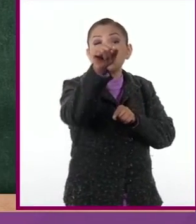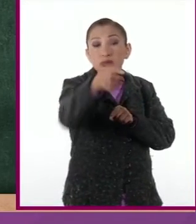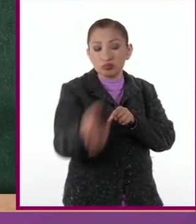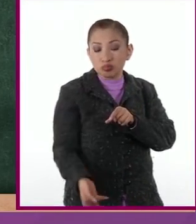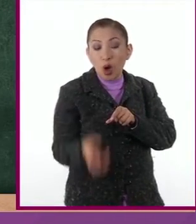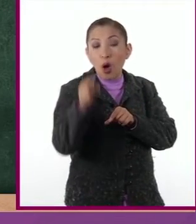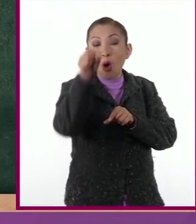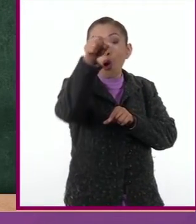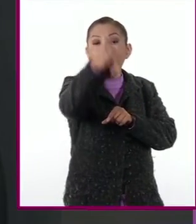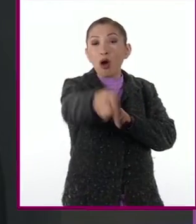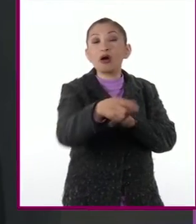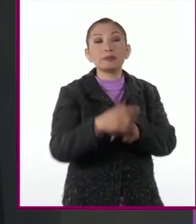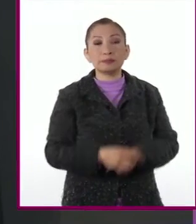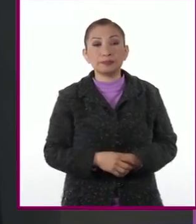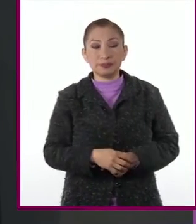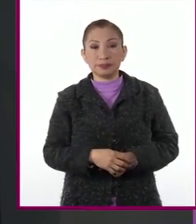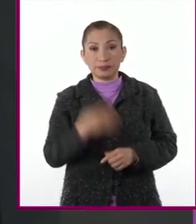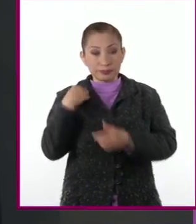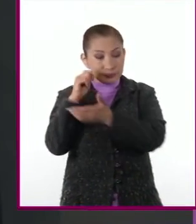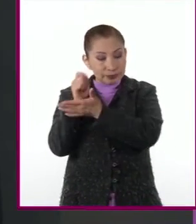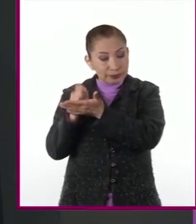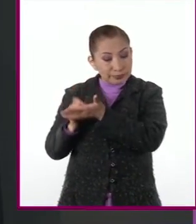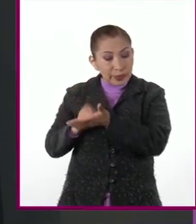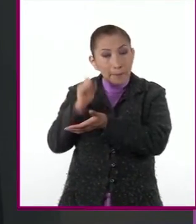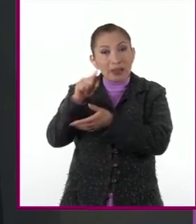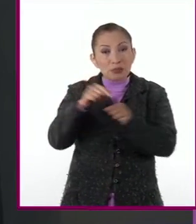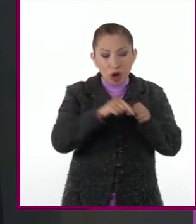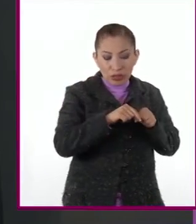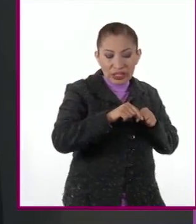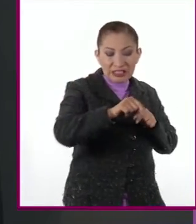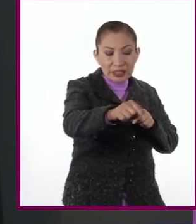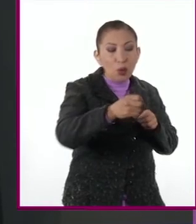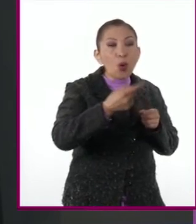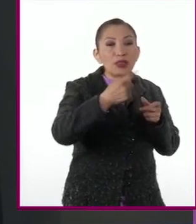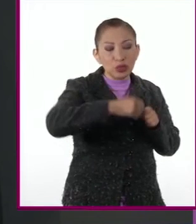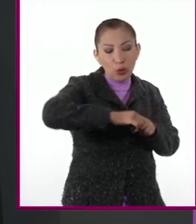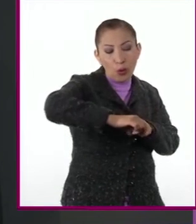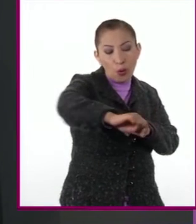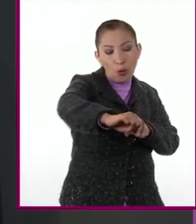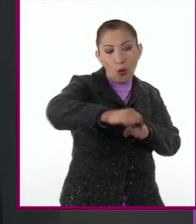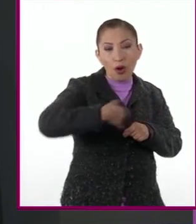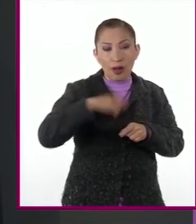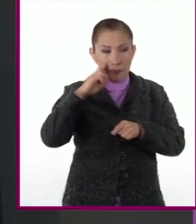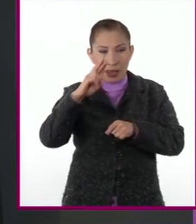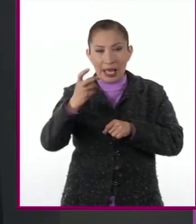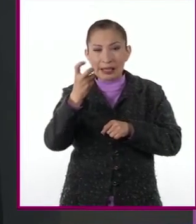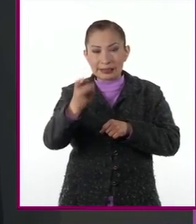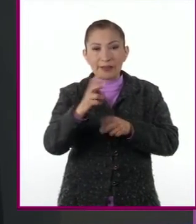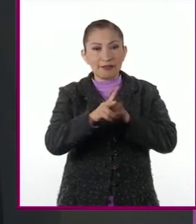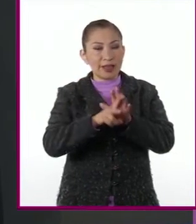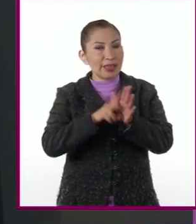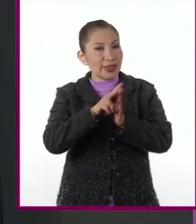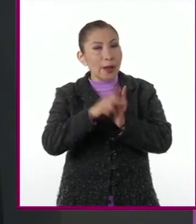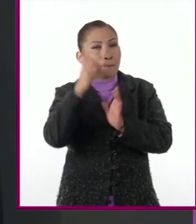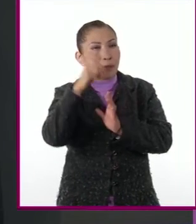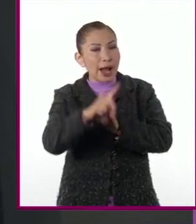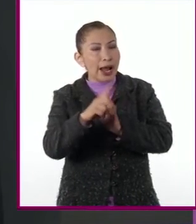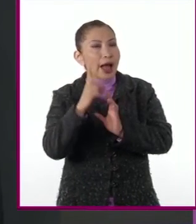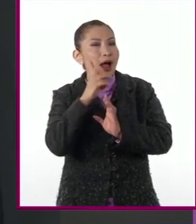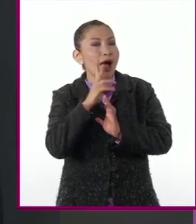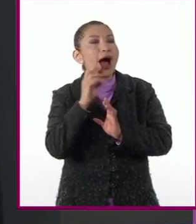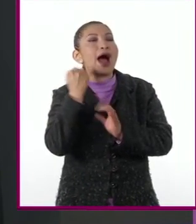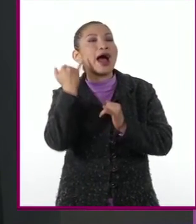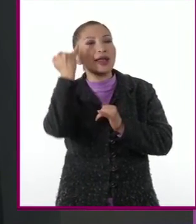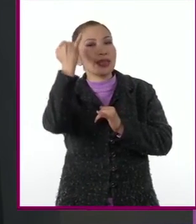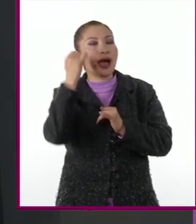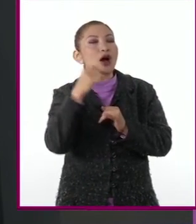llega cada uno. Registra esta distancia en la tabla. Veamos el siguiente video para que nos demos una